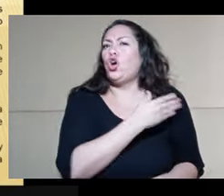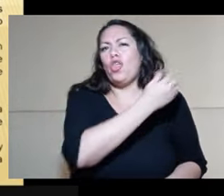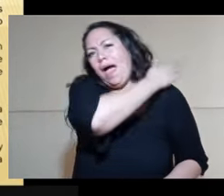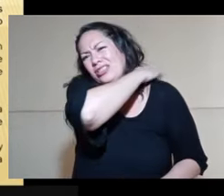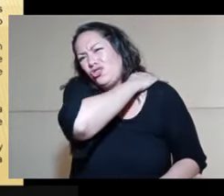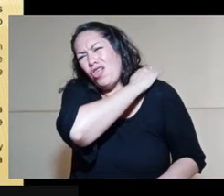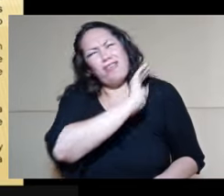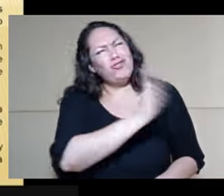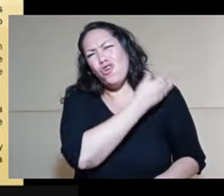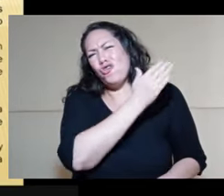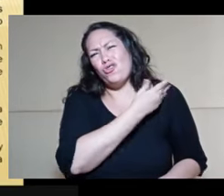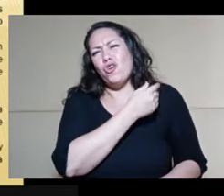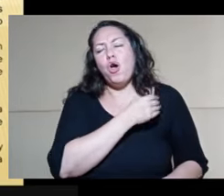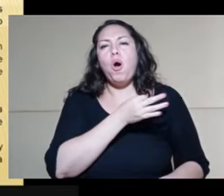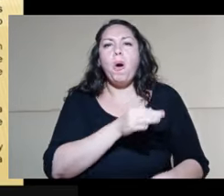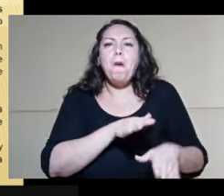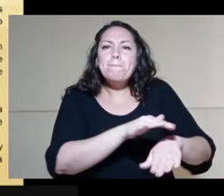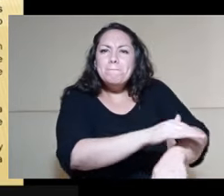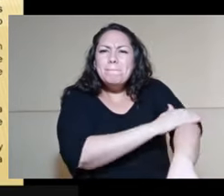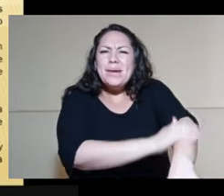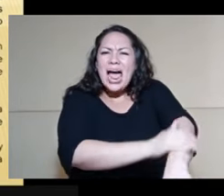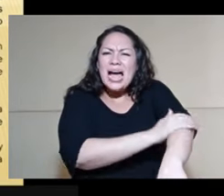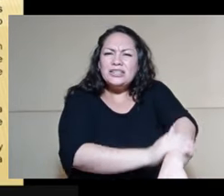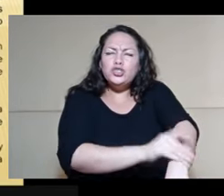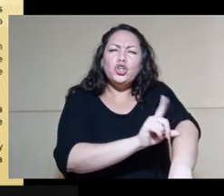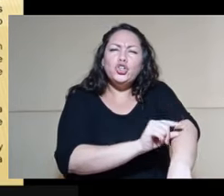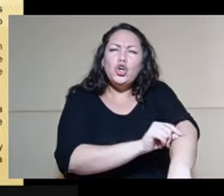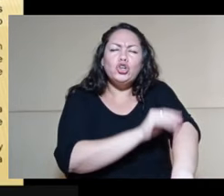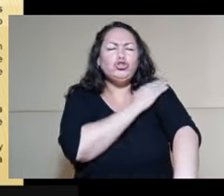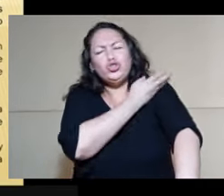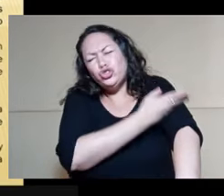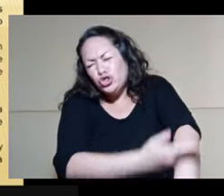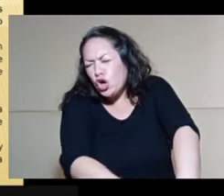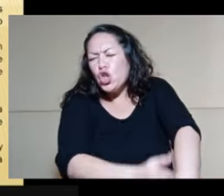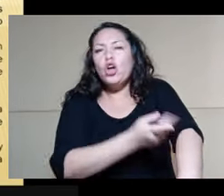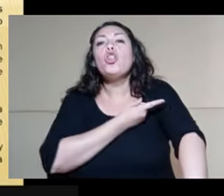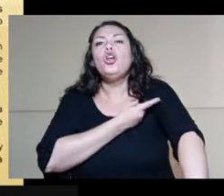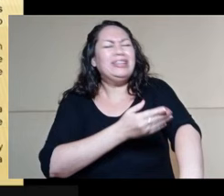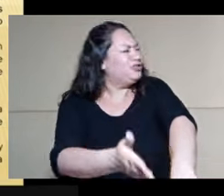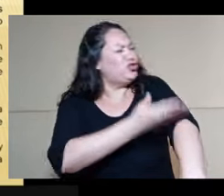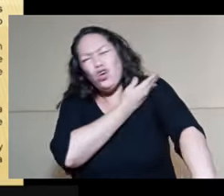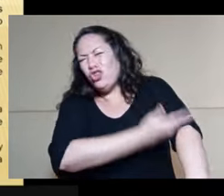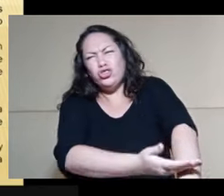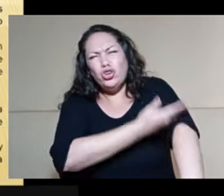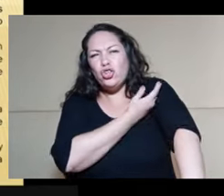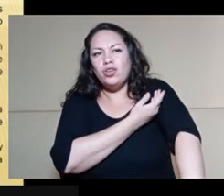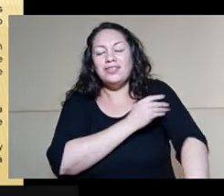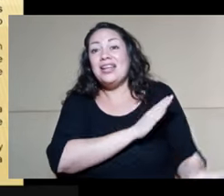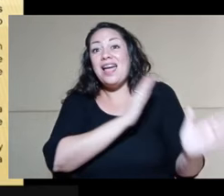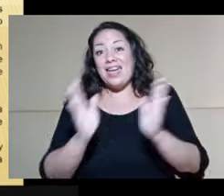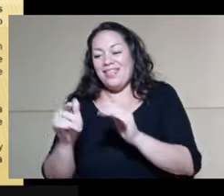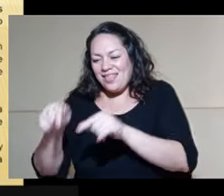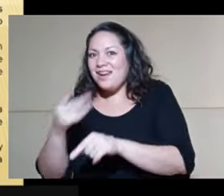duele toda la espalda. ¿Sí? O me duele toda la pierna. Pero no puedo decir dónde me duele más. Pero la